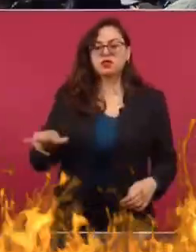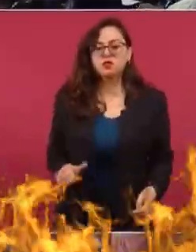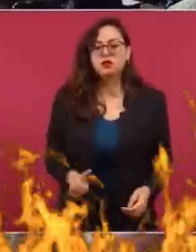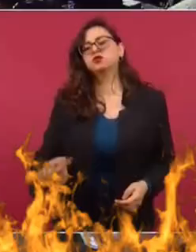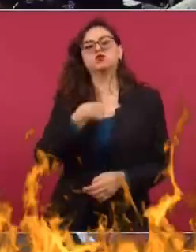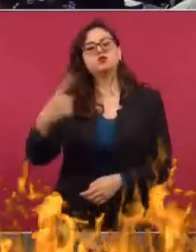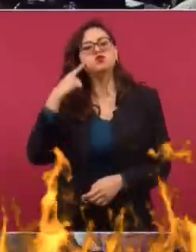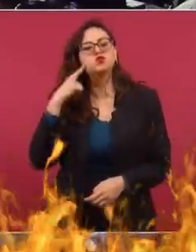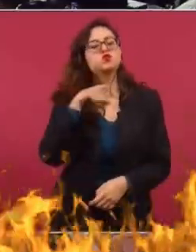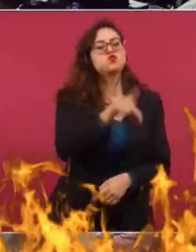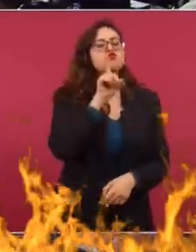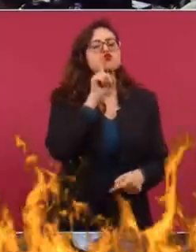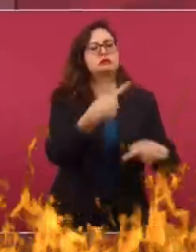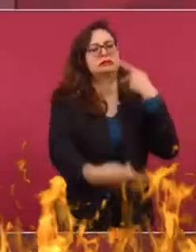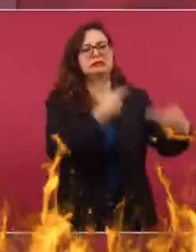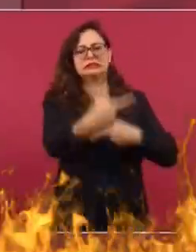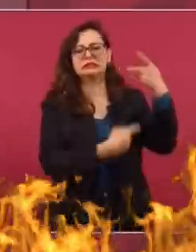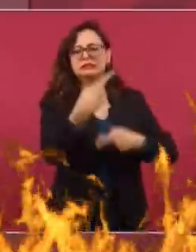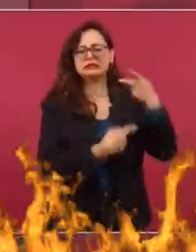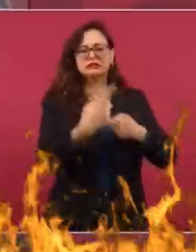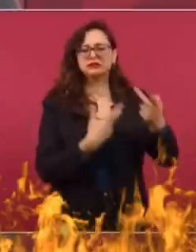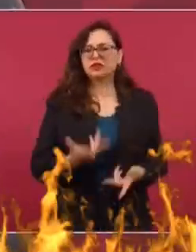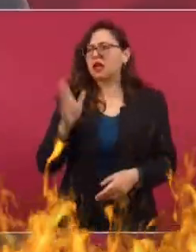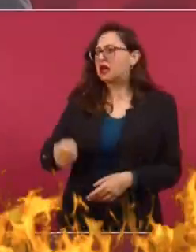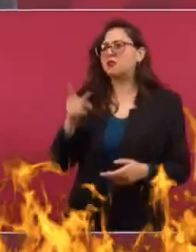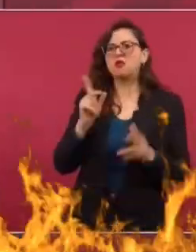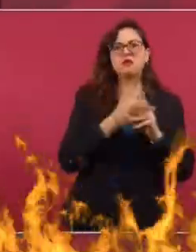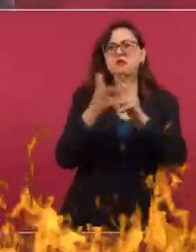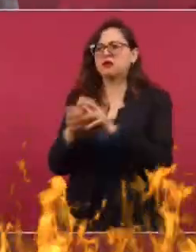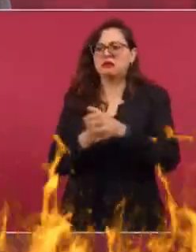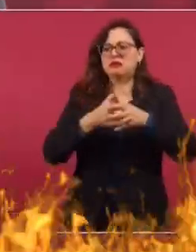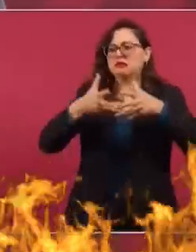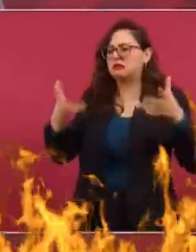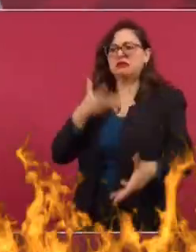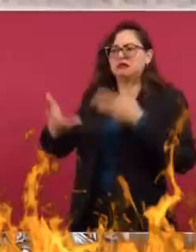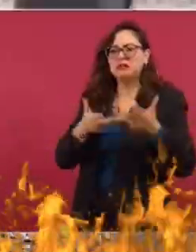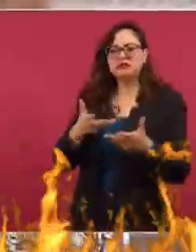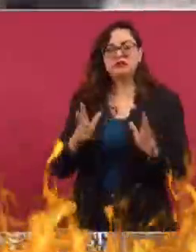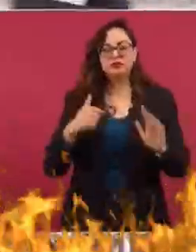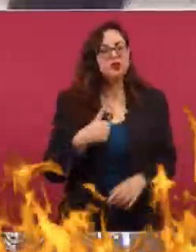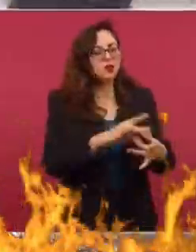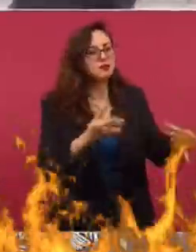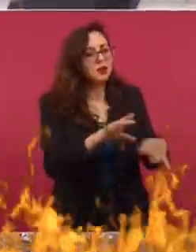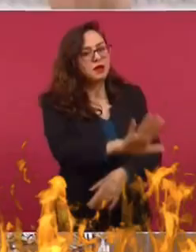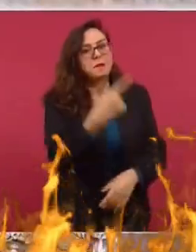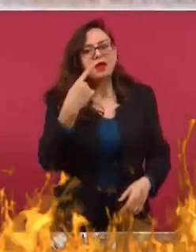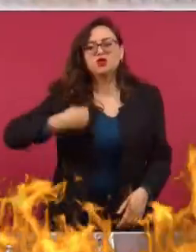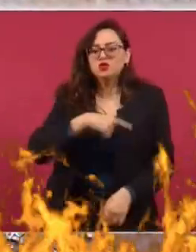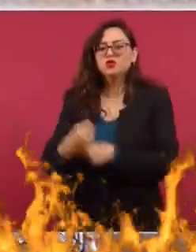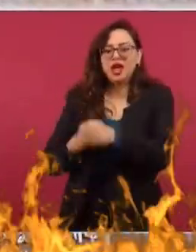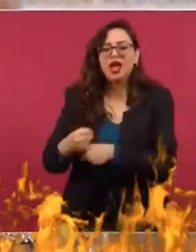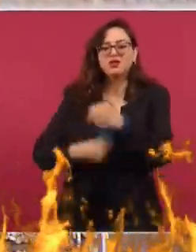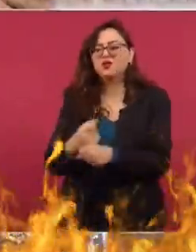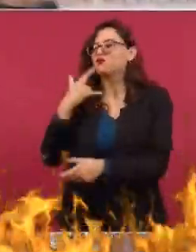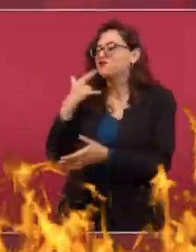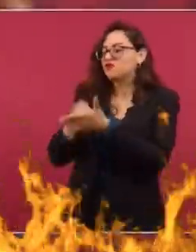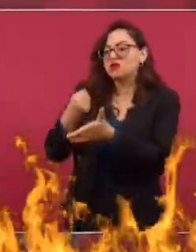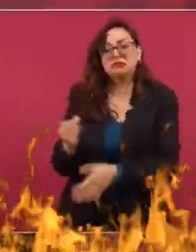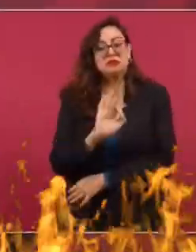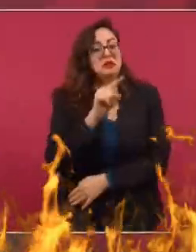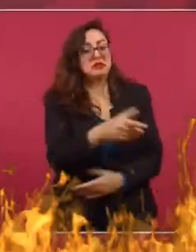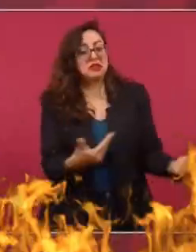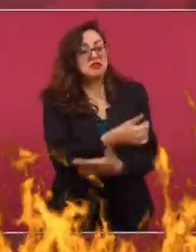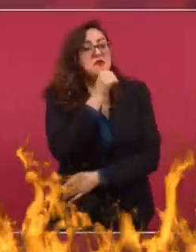hablando de que no hacíamos nada por proteger a las mujeres y que el feminicidio estaba creciendo, yo explicándole, llevamos años luchando por la justicia, a lo mejor ella no había